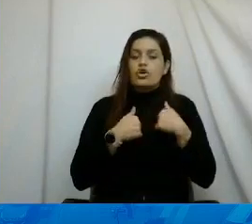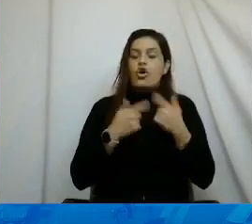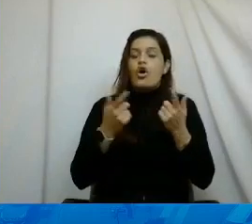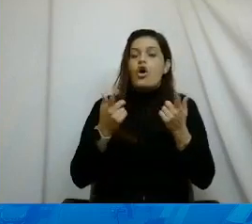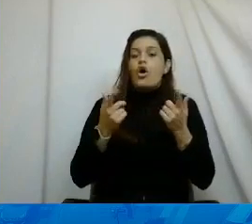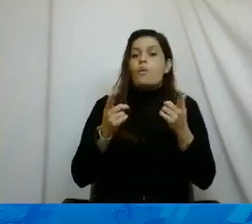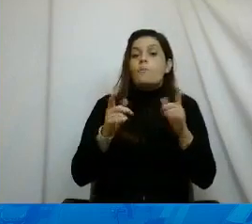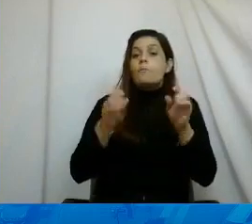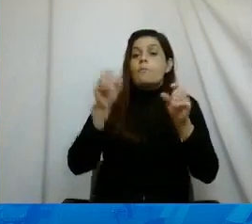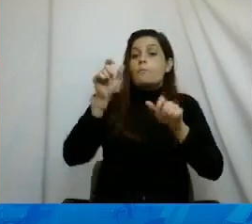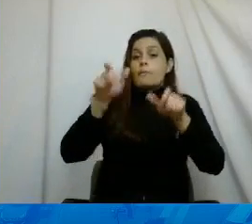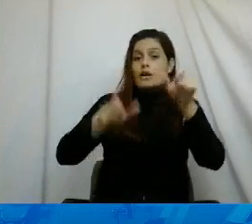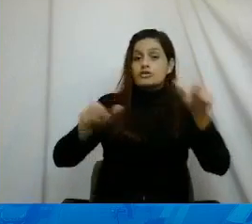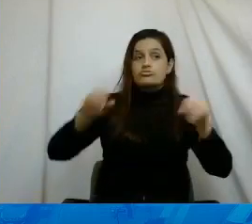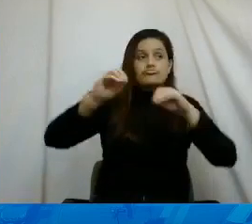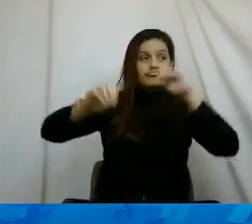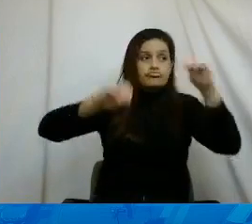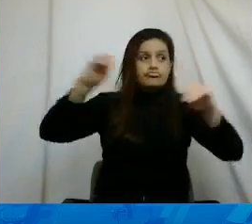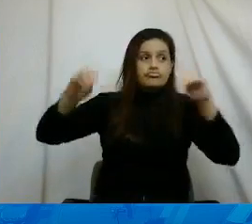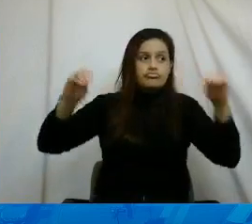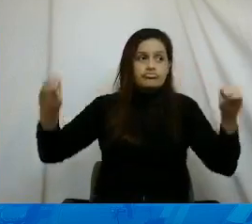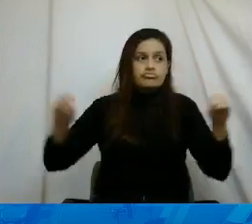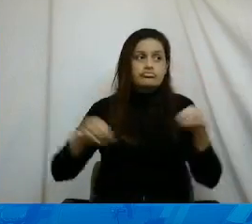está en esos grupos. Muchas gracias.